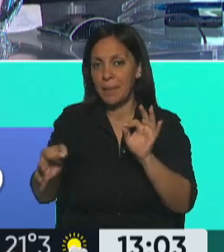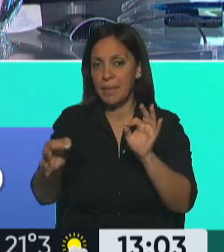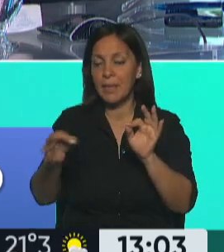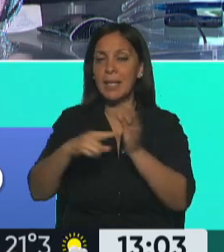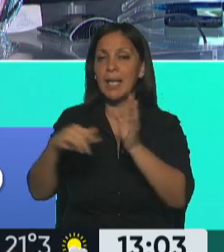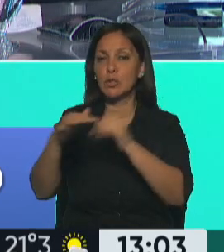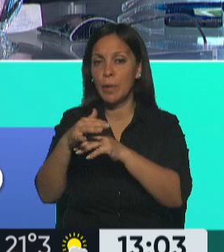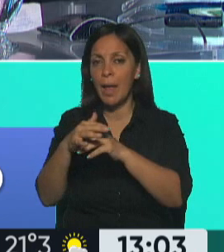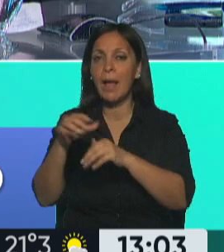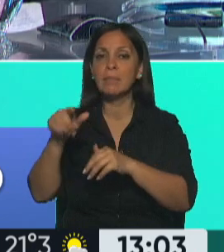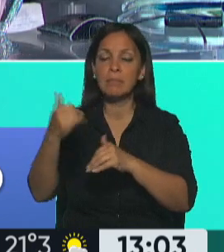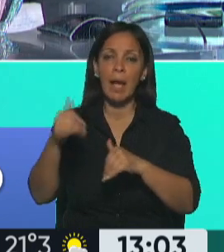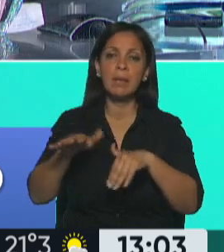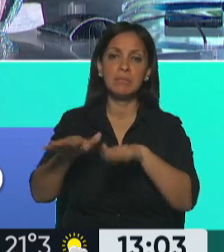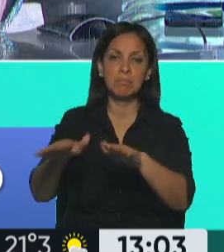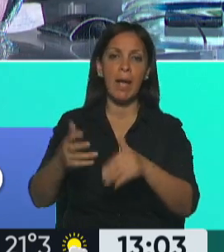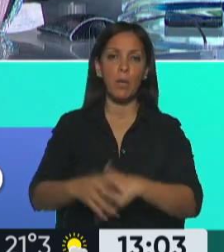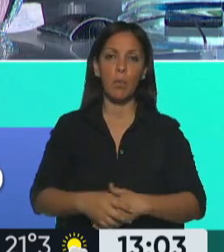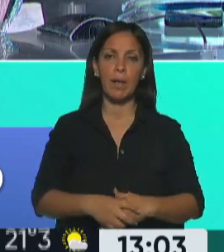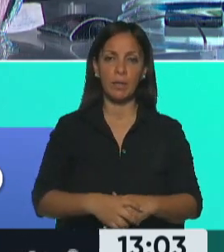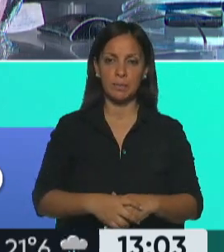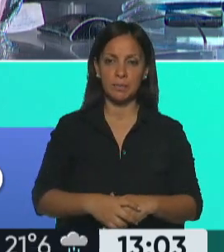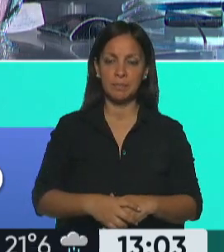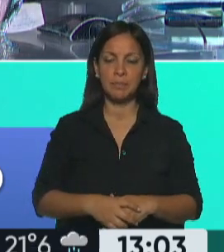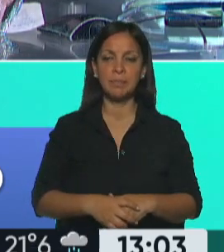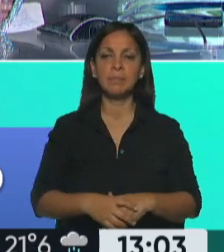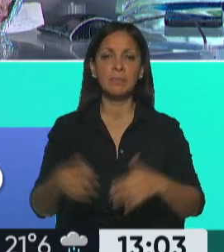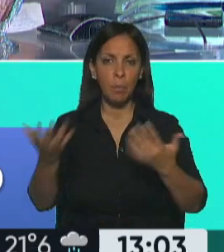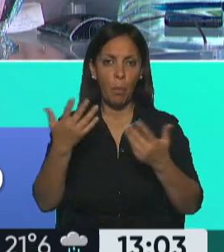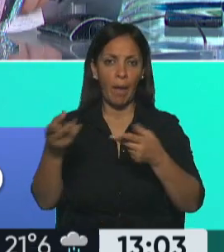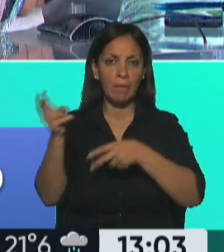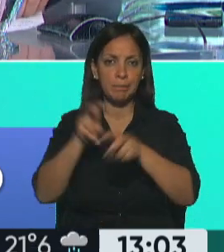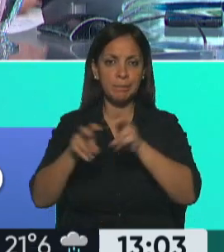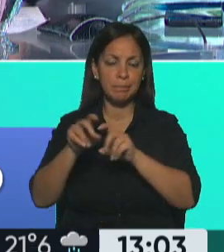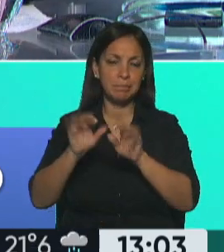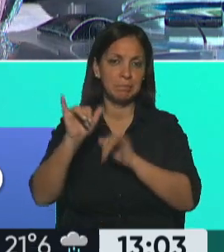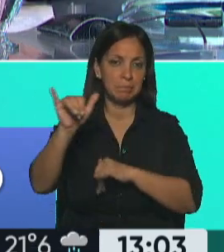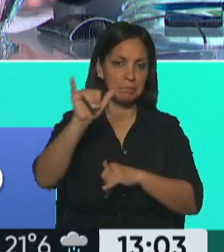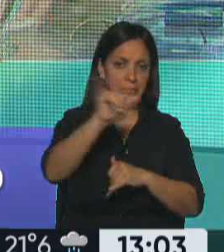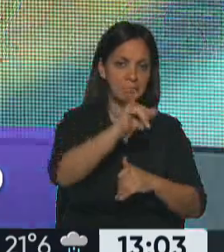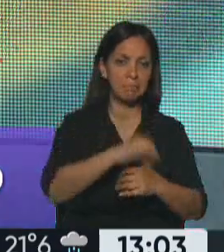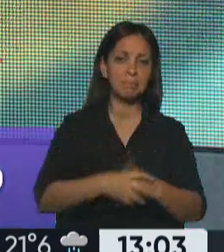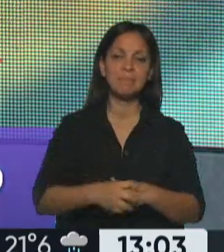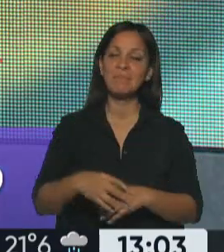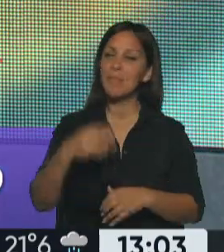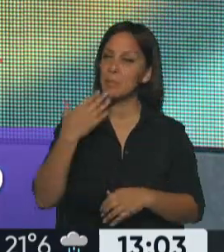ahí por 100 150 km es posible ahí embarcarse para viajar a cualquier otro punto del país Claro que sí Muchísimas gracias